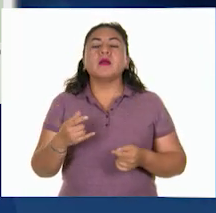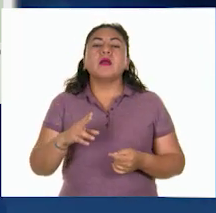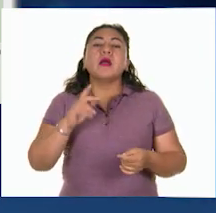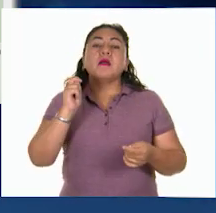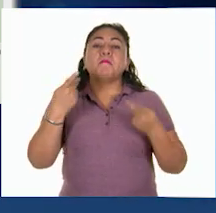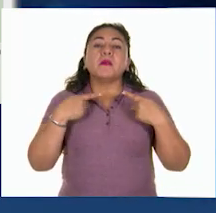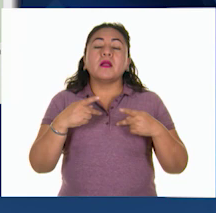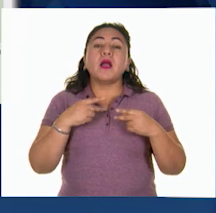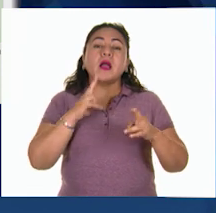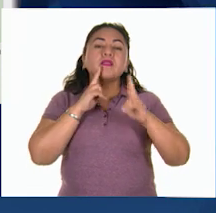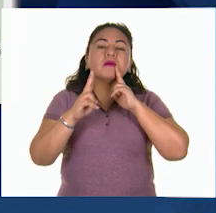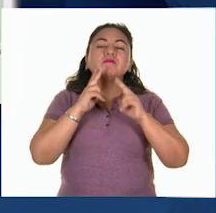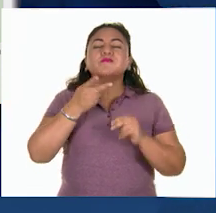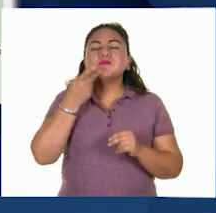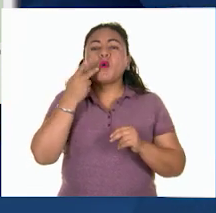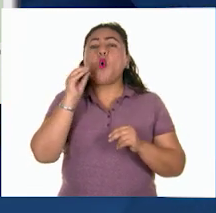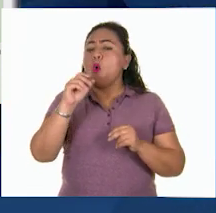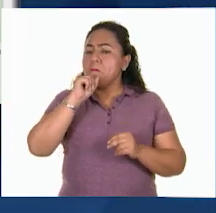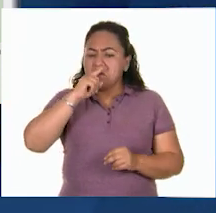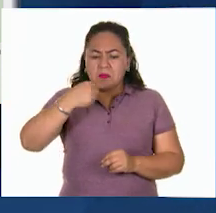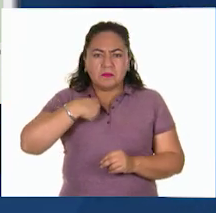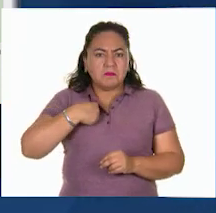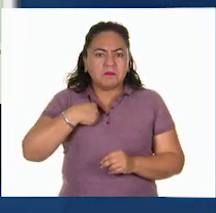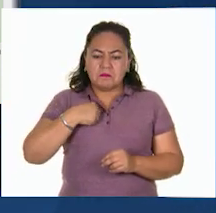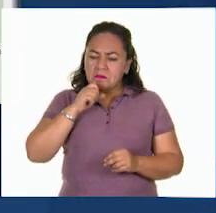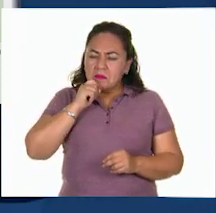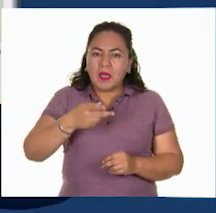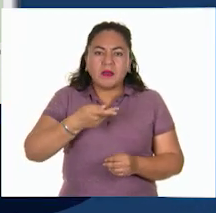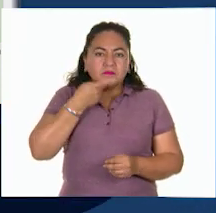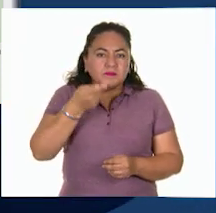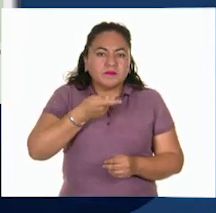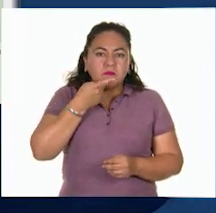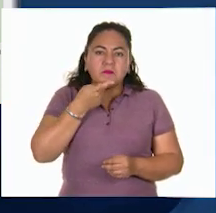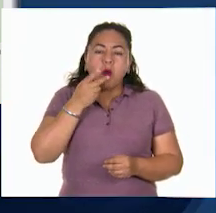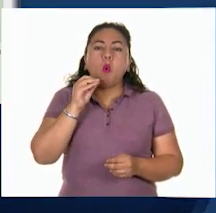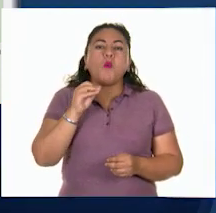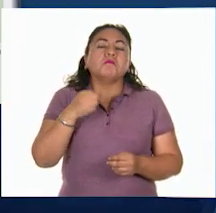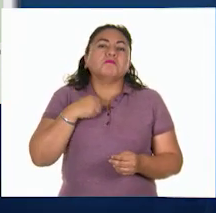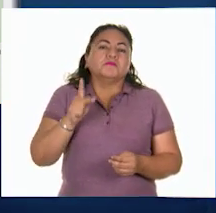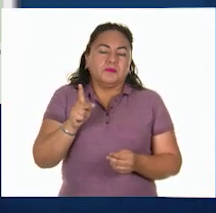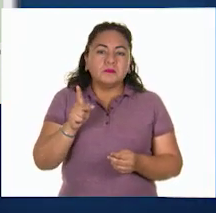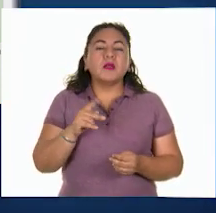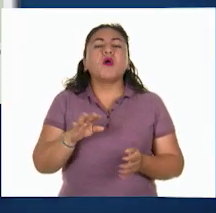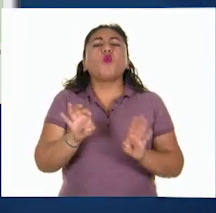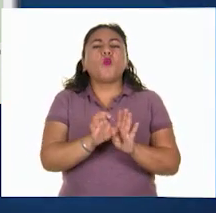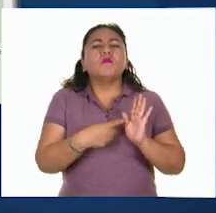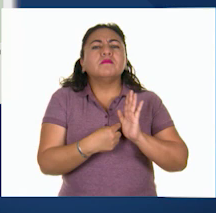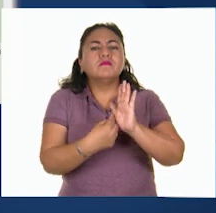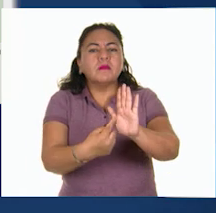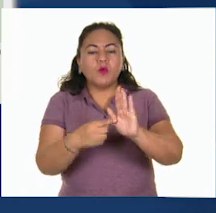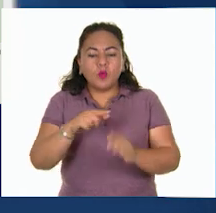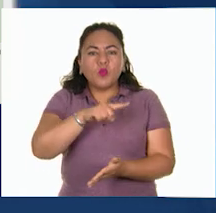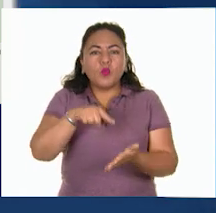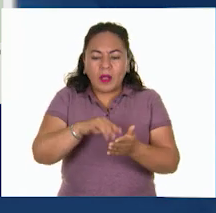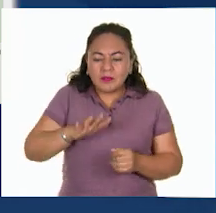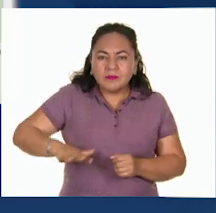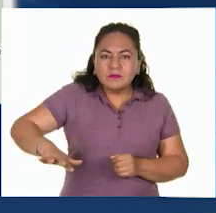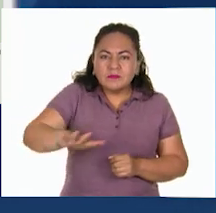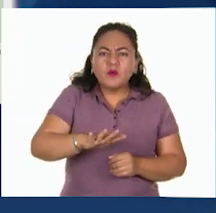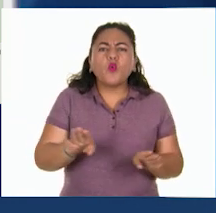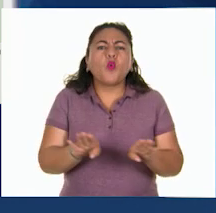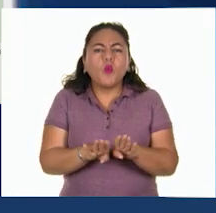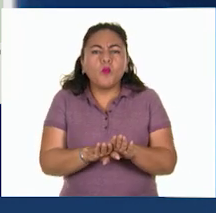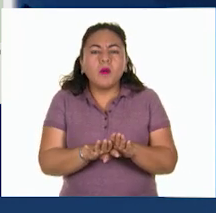narrador o se presentan a sí mismos de manera explícita o implícita. ¿Cómo se muestra el lugar donde suceden los